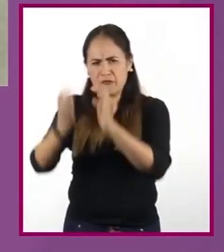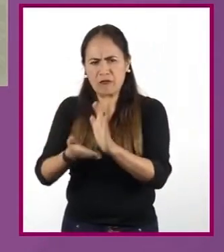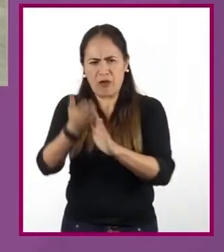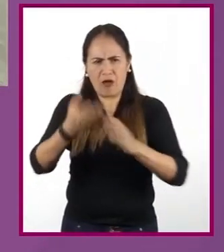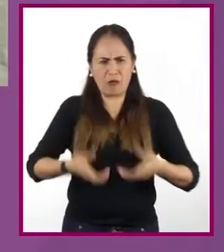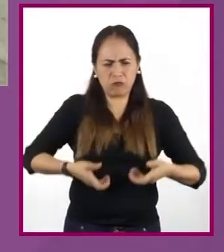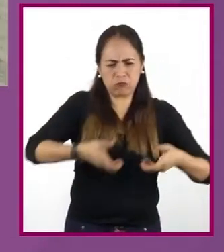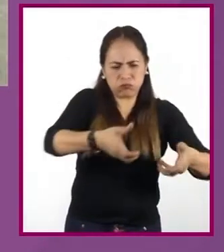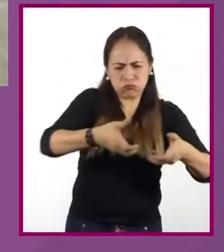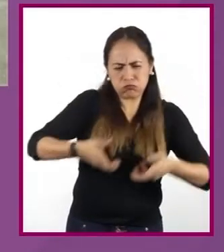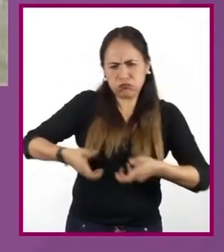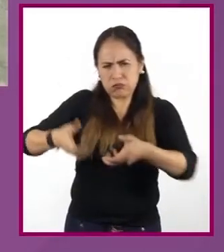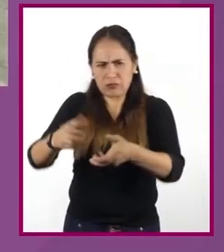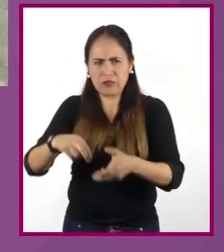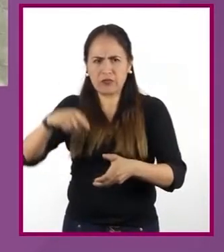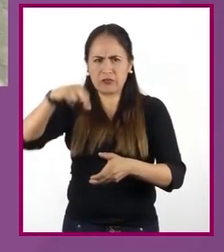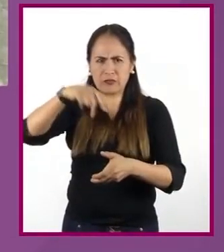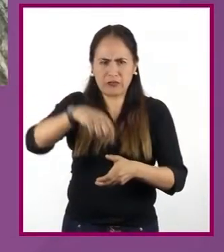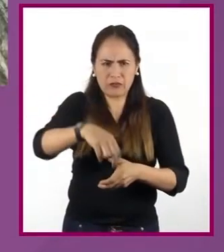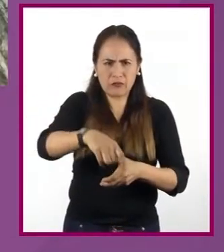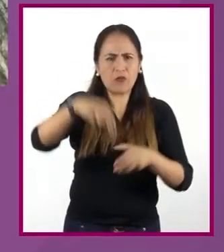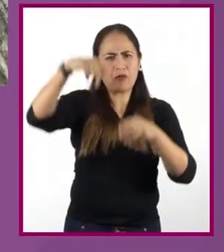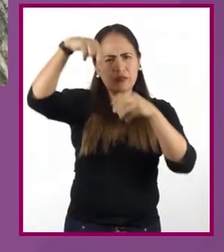calzadas, escalinatas y plataformas.